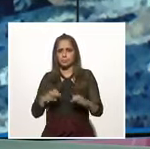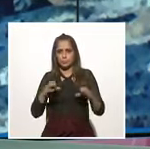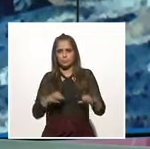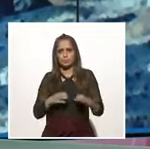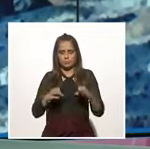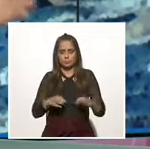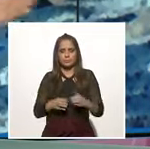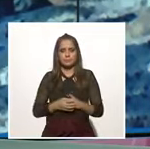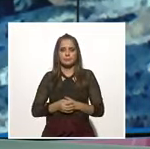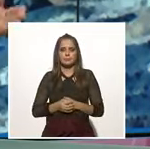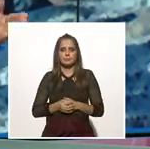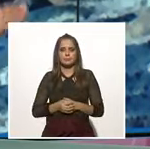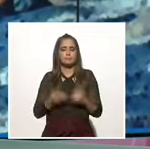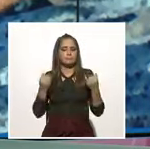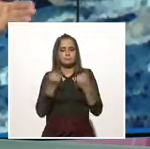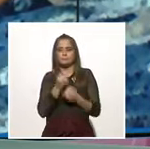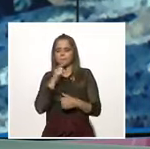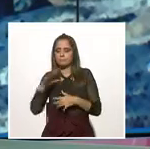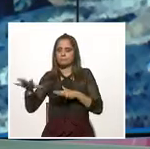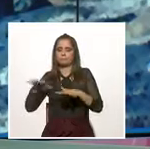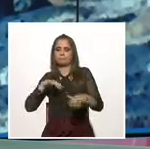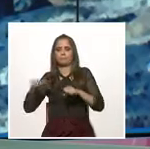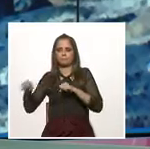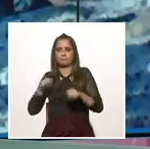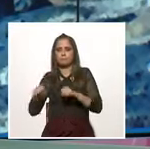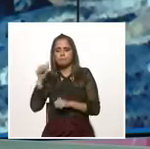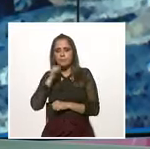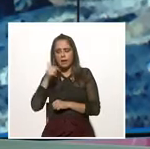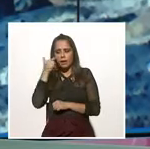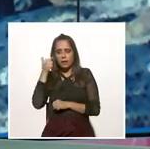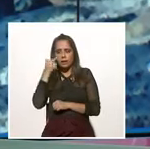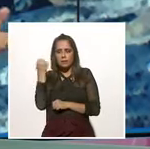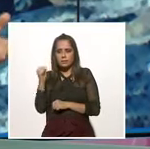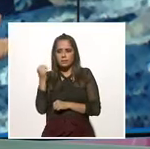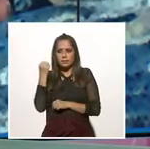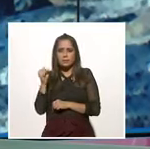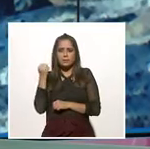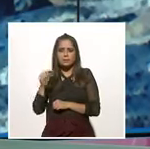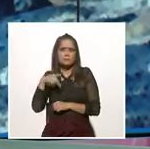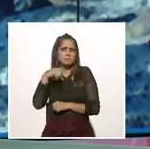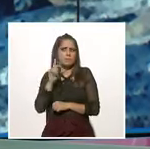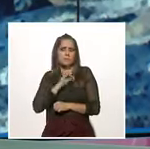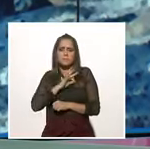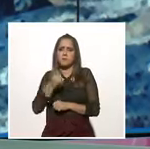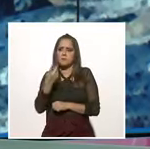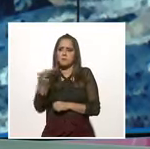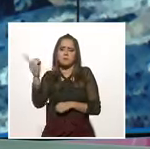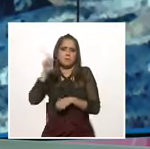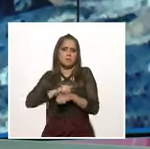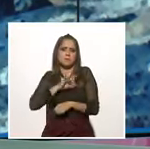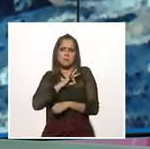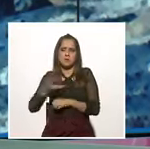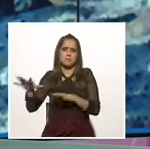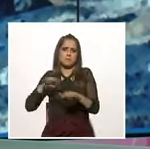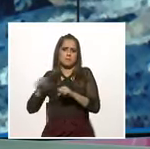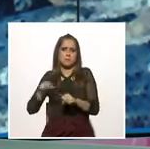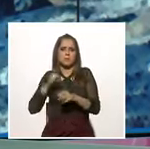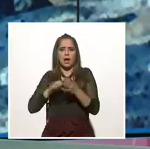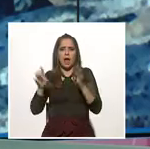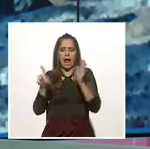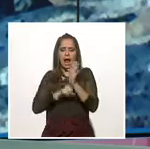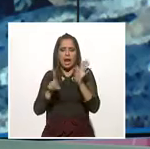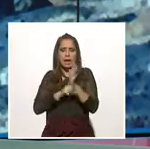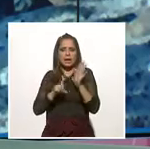de transmisión. Lo mismo sucede con los sismos. Casualmente ha sido en septiembre, pero puede temblar en cualquier día. Sabíamos que la alerta sísmica nos daba un promedio de